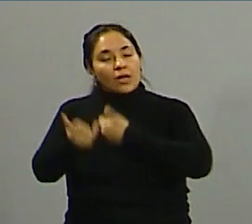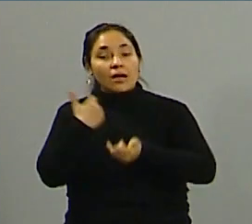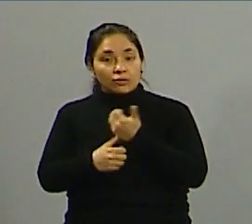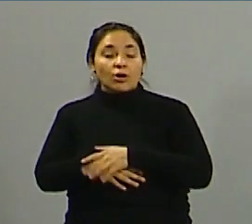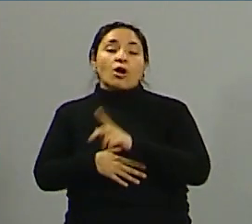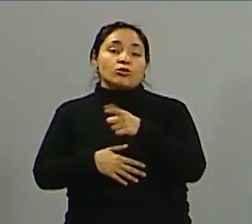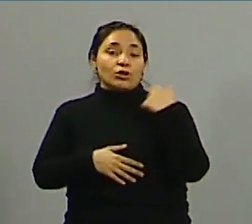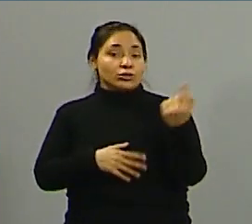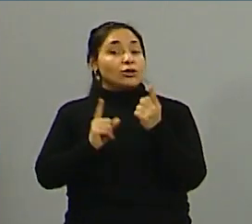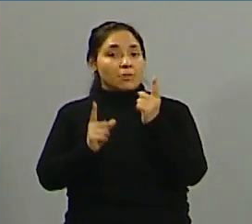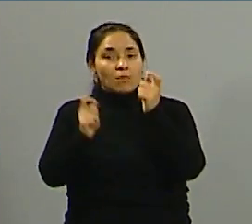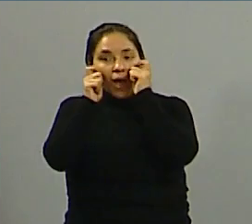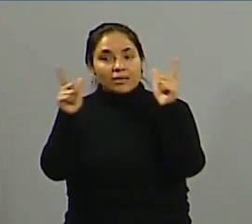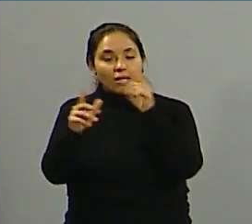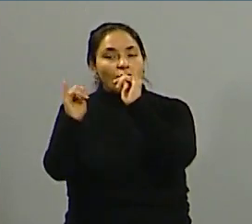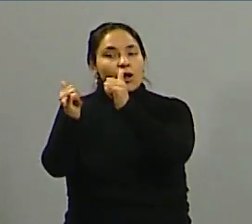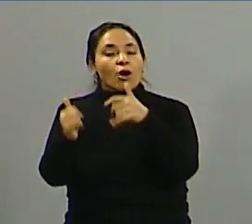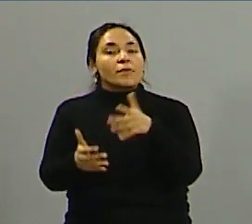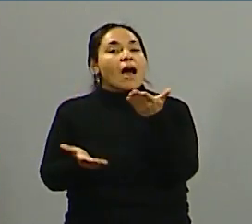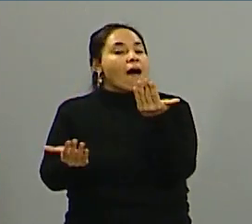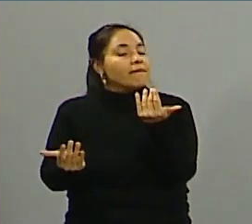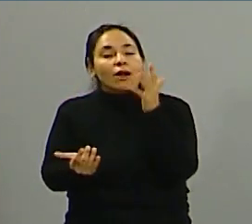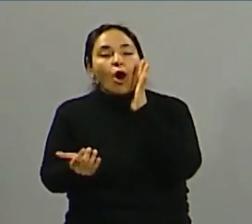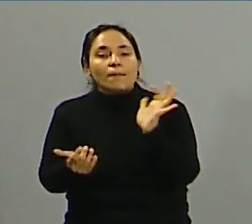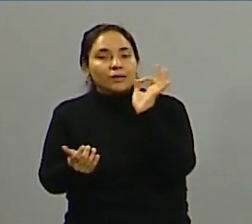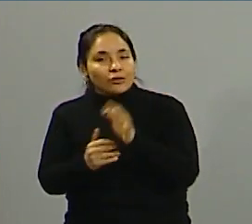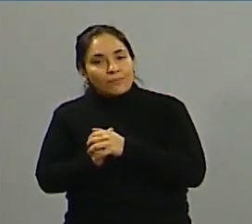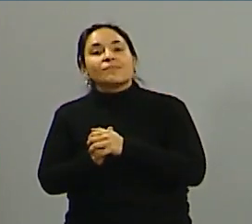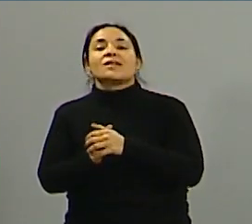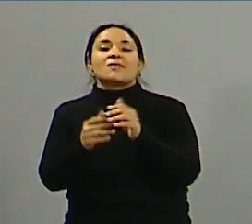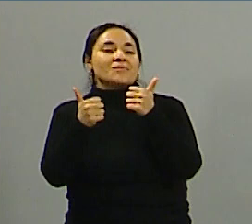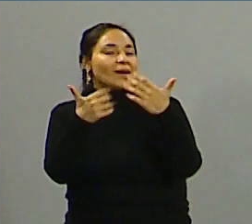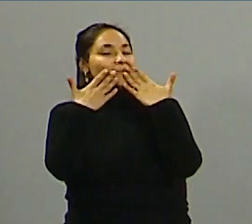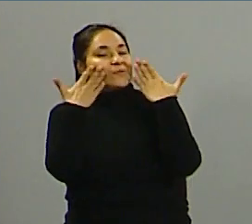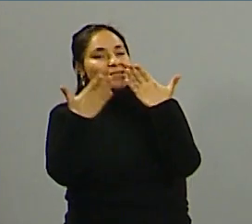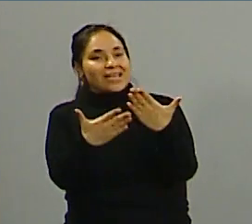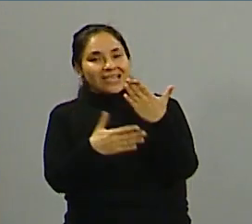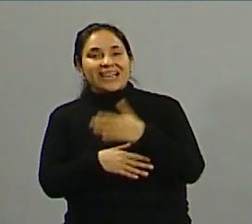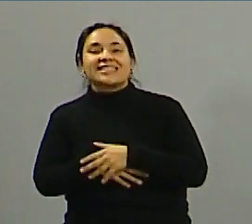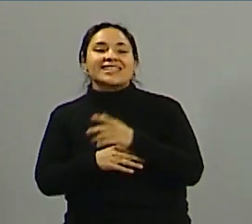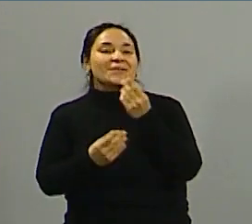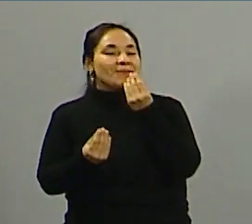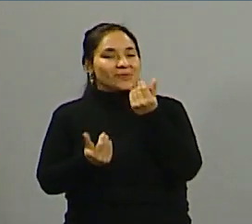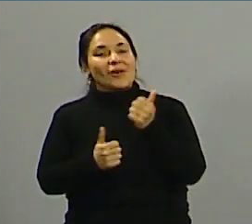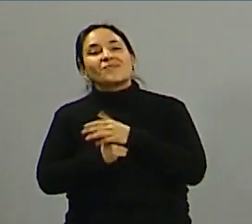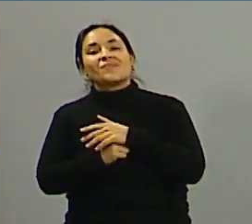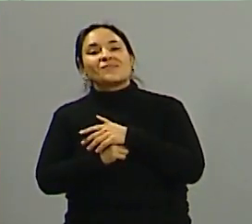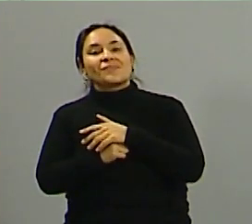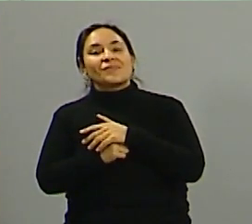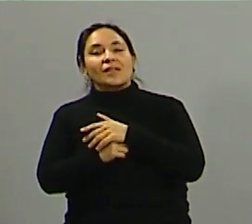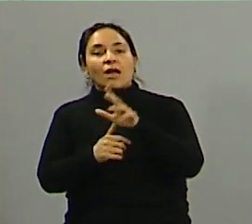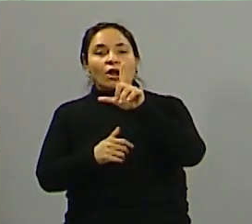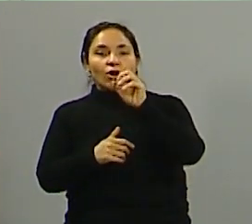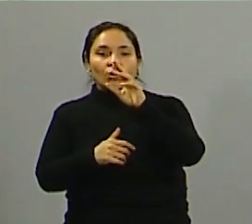que proponen los jóvenes porque me parece que es el gran desafío. Muchas gracias, Lorena. Buenísimo, muchísimas gracias, un placer. Hasta luego.